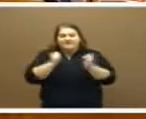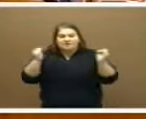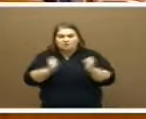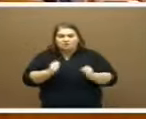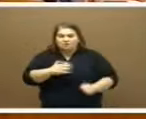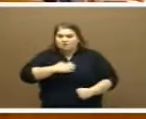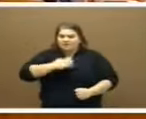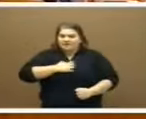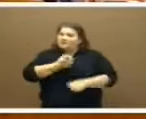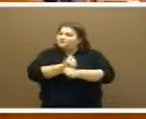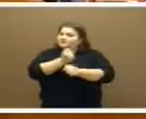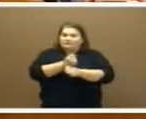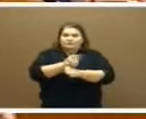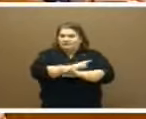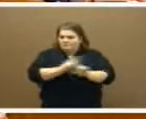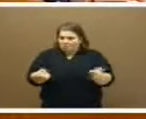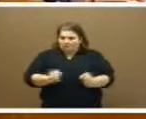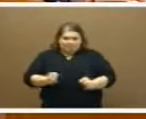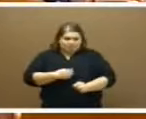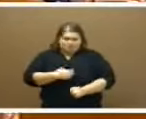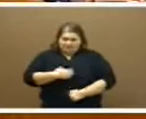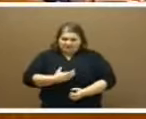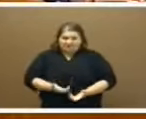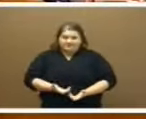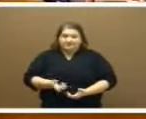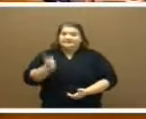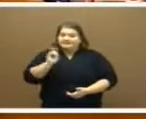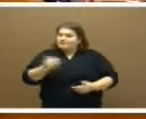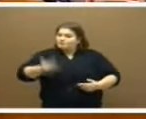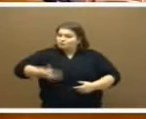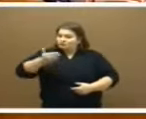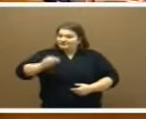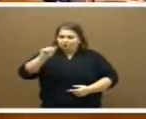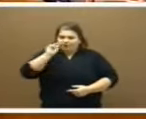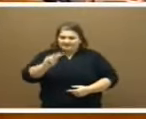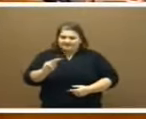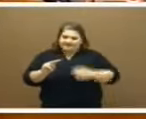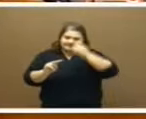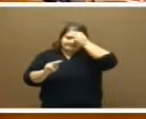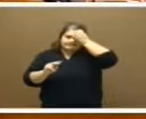también los trabajadores. Y, por último, muy importante también desde el punto de vista